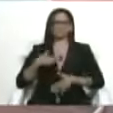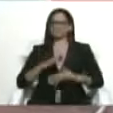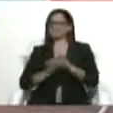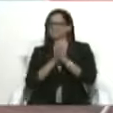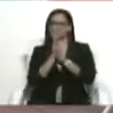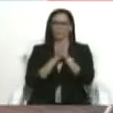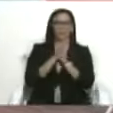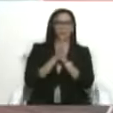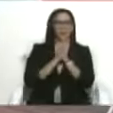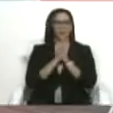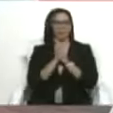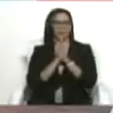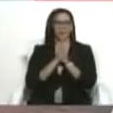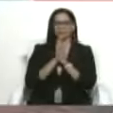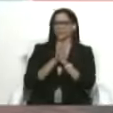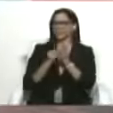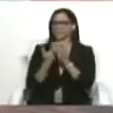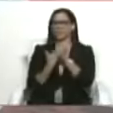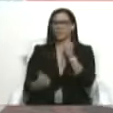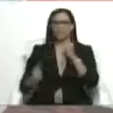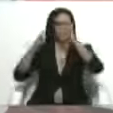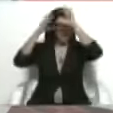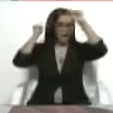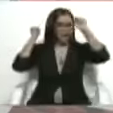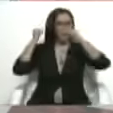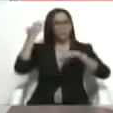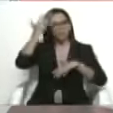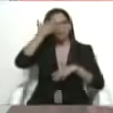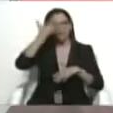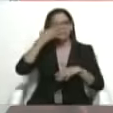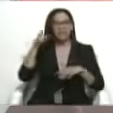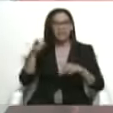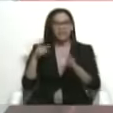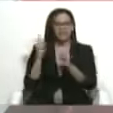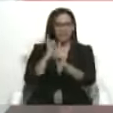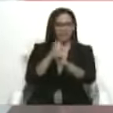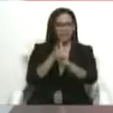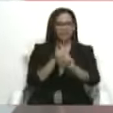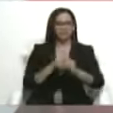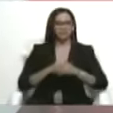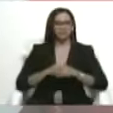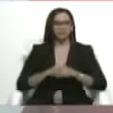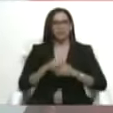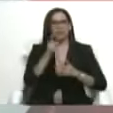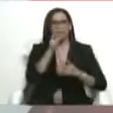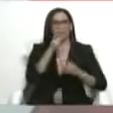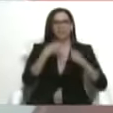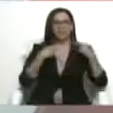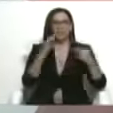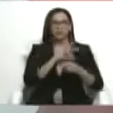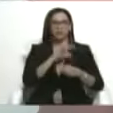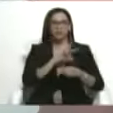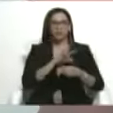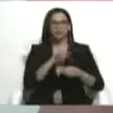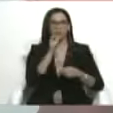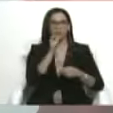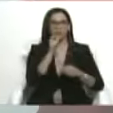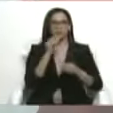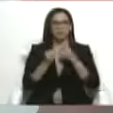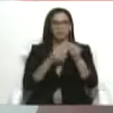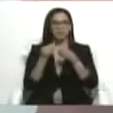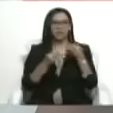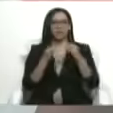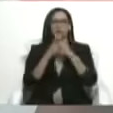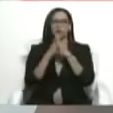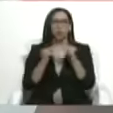manos y luego huyendo a embajadas porque pareciera que ese es el canal directo, ¿no? Fiscal, nos están preguntando en las redes sociales y yo creo que esta pregunta se la debe estar